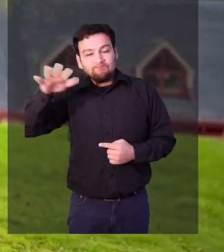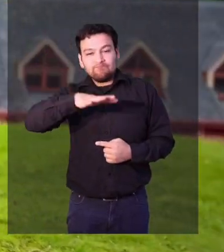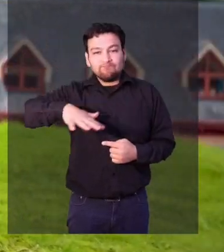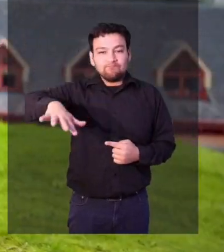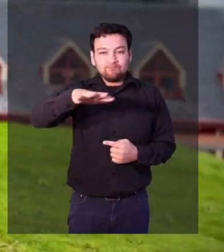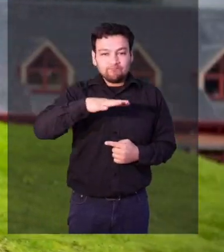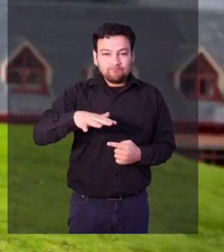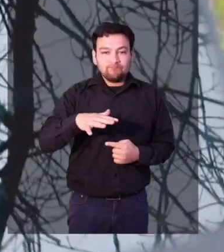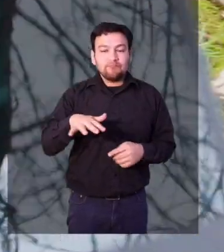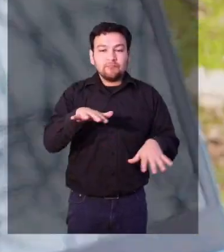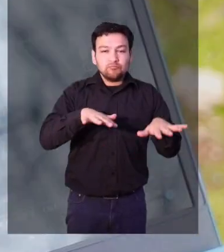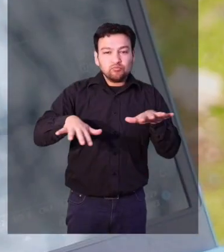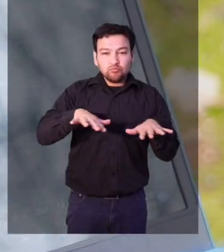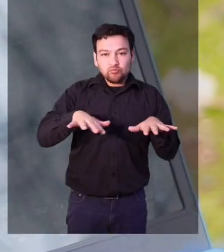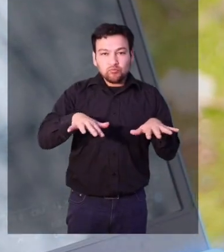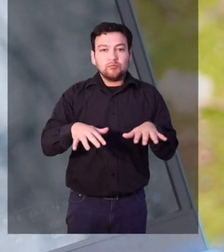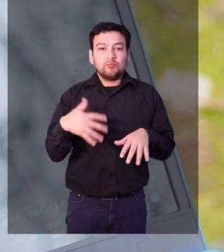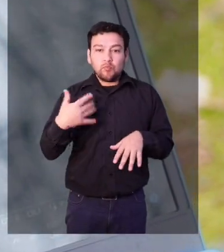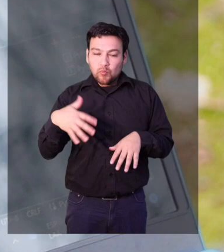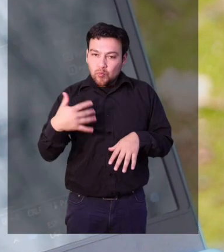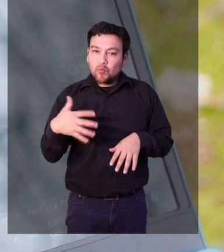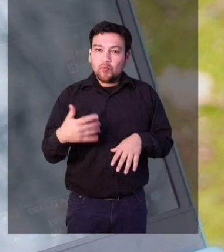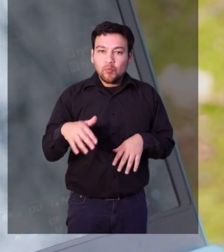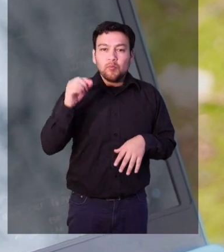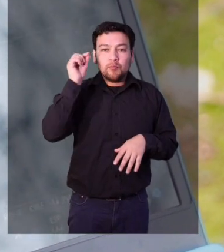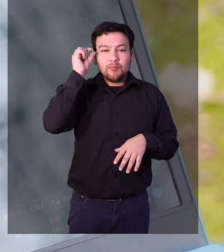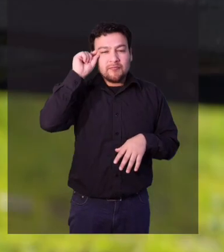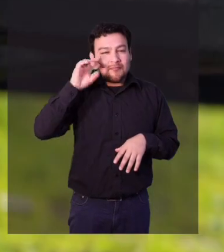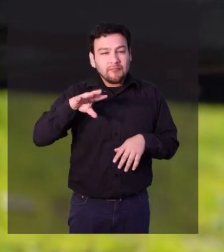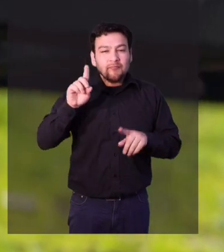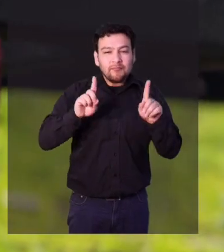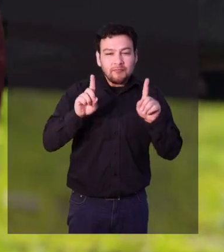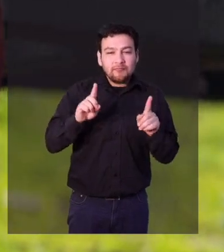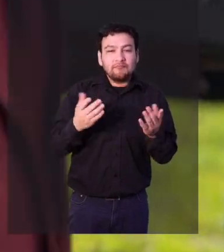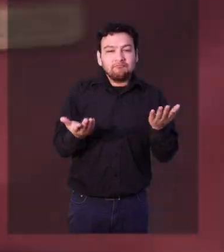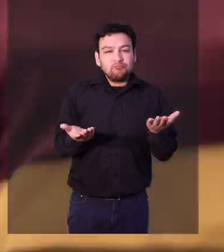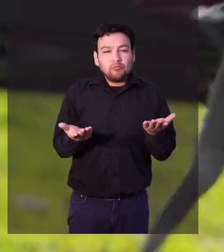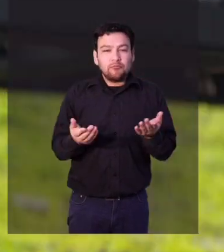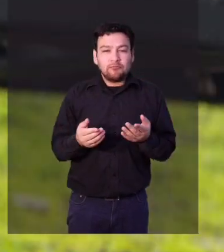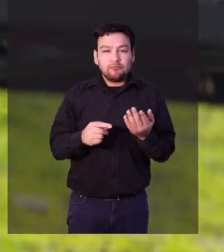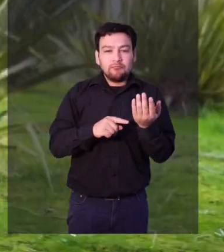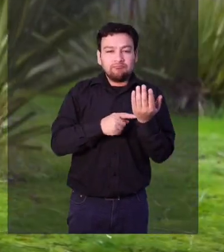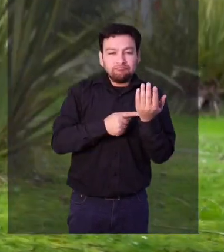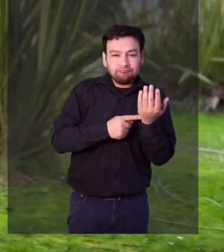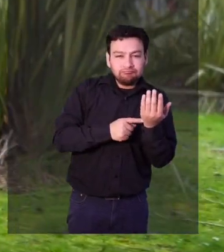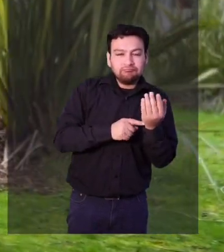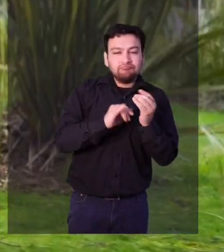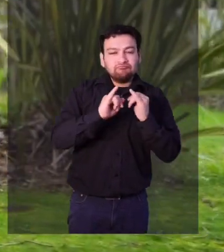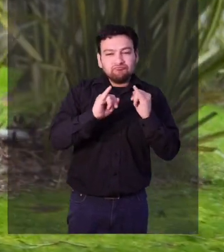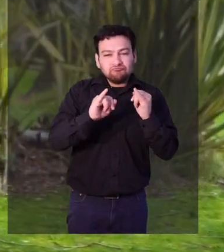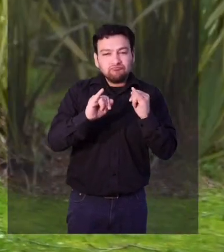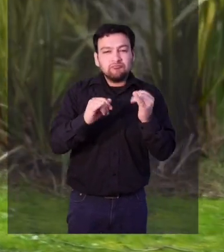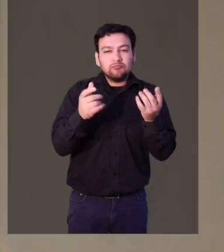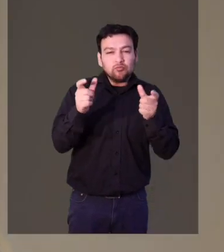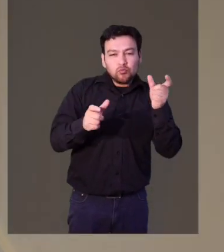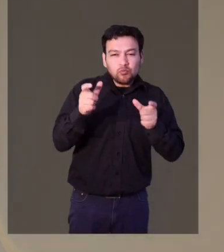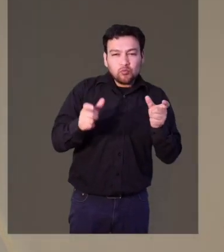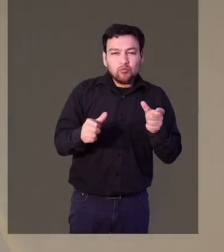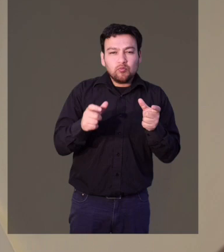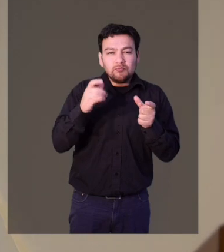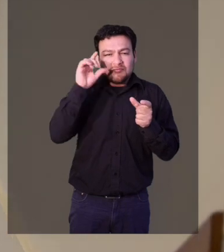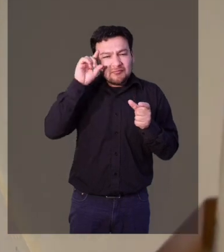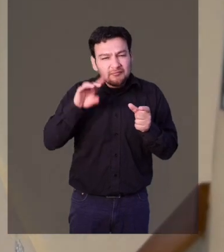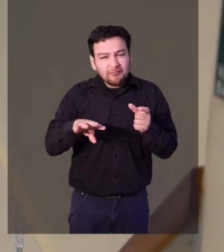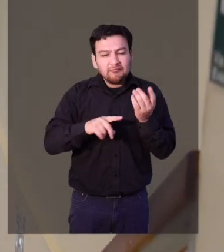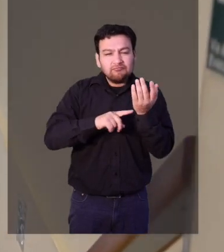desenvolvemos, siento que es absolutamente necesario saber y aplicar tecnologías de la información. La mayoría de las y los profesionales o